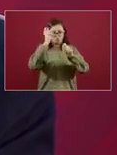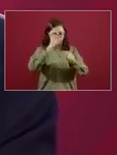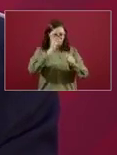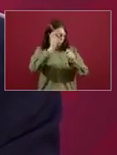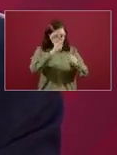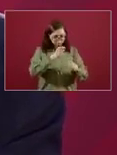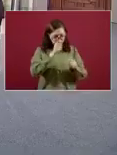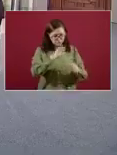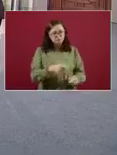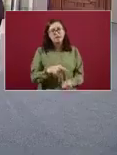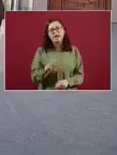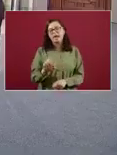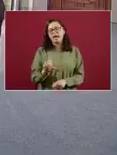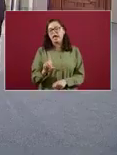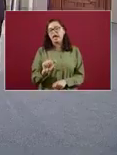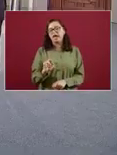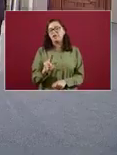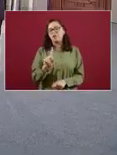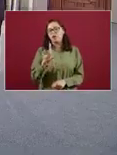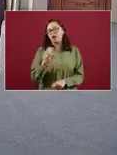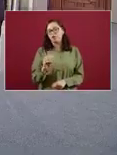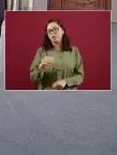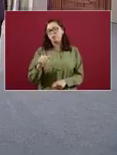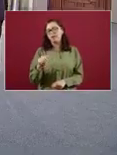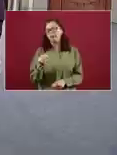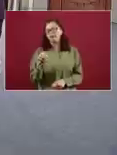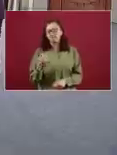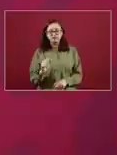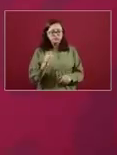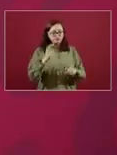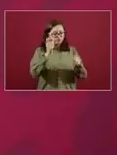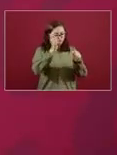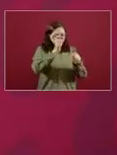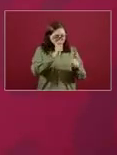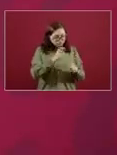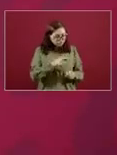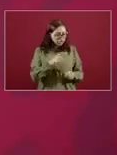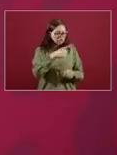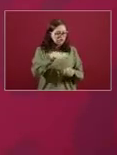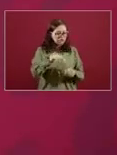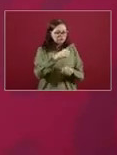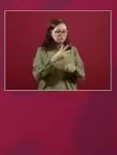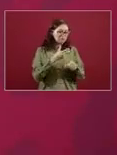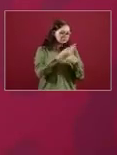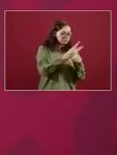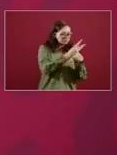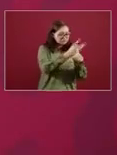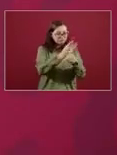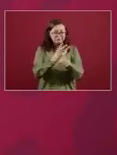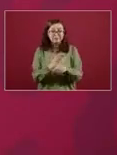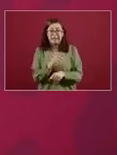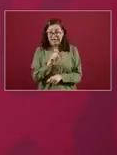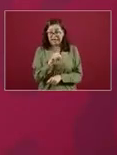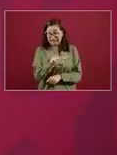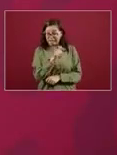Eduardo Matos, hizo un artículo espléndido, se los recomiendo,